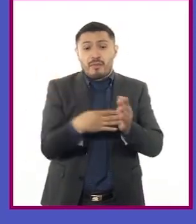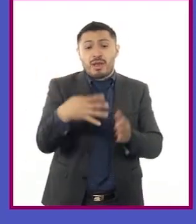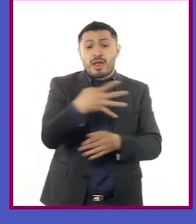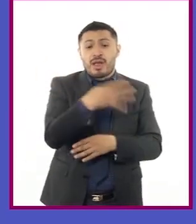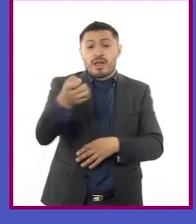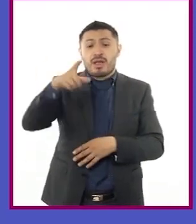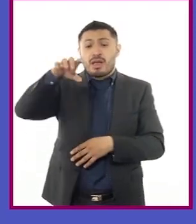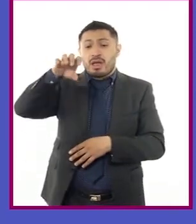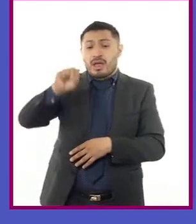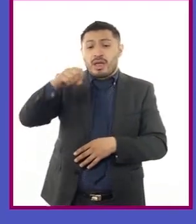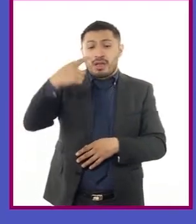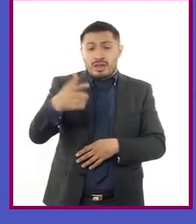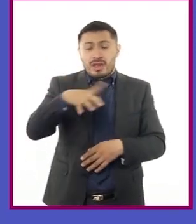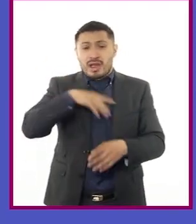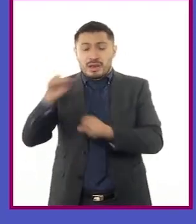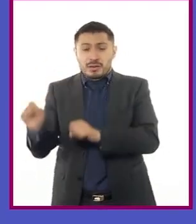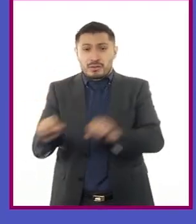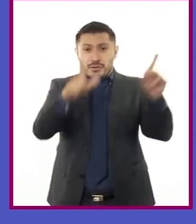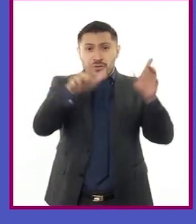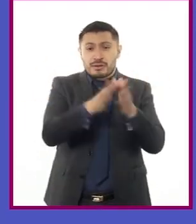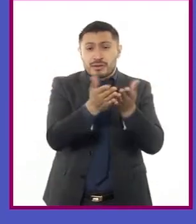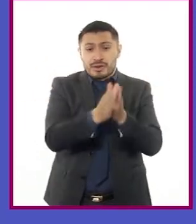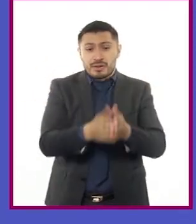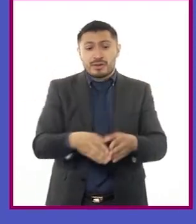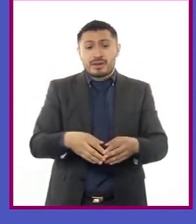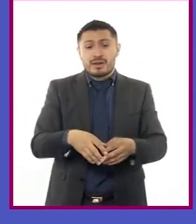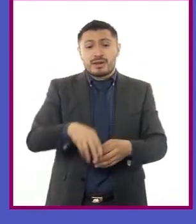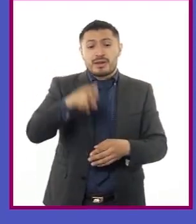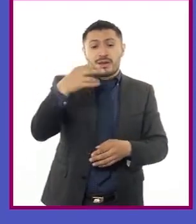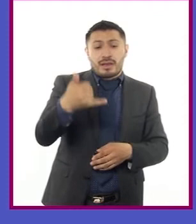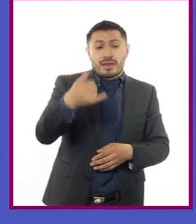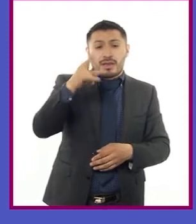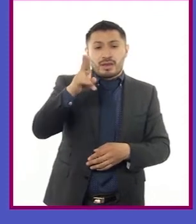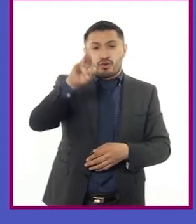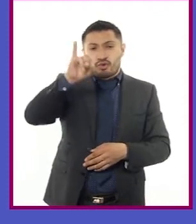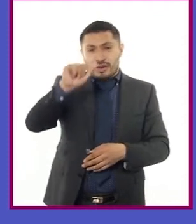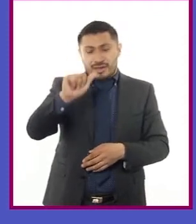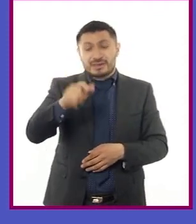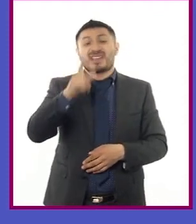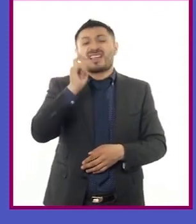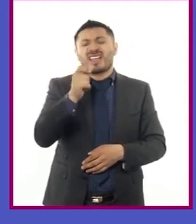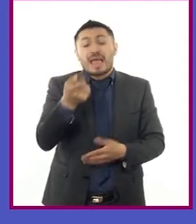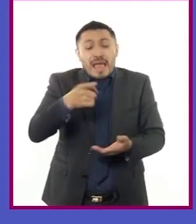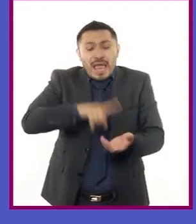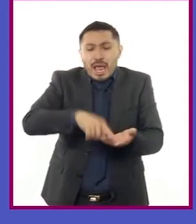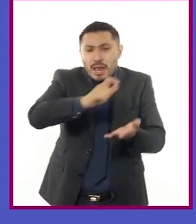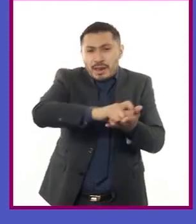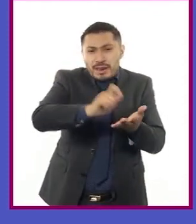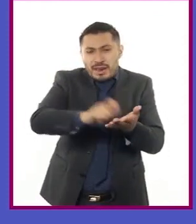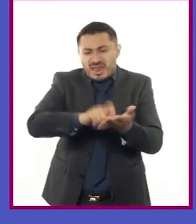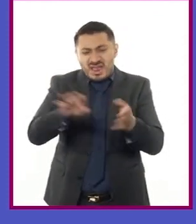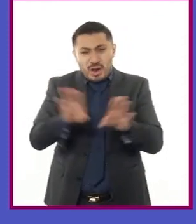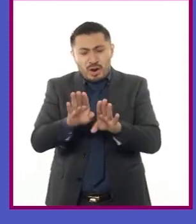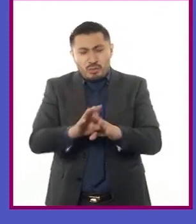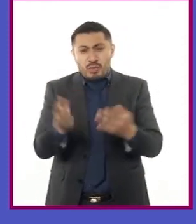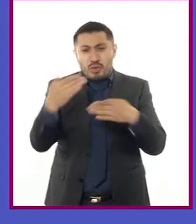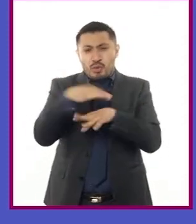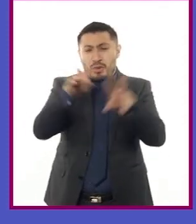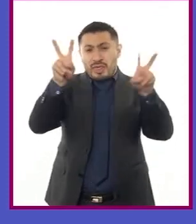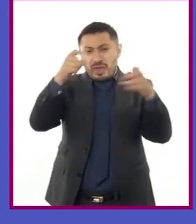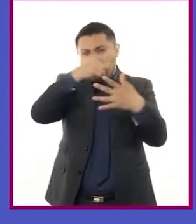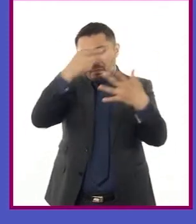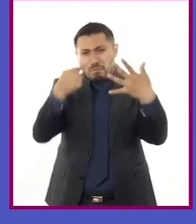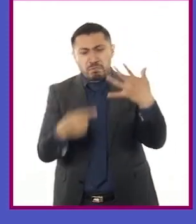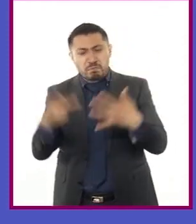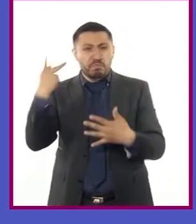1967 publicó un libro llamado Yuria. En él aparecían poemas de carácter político